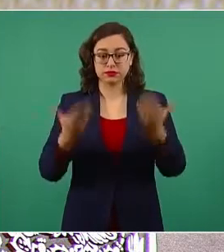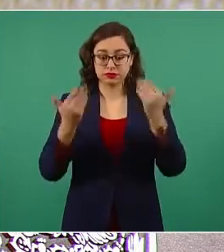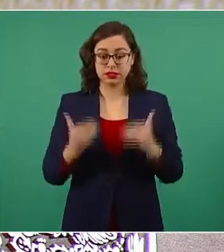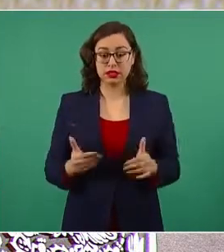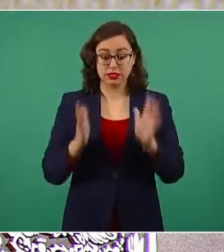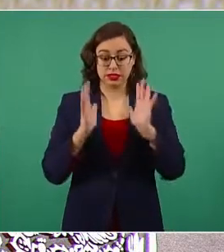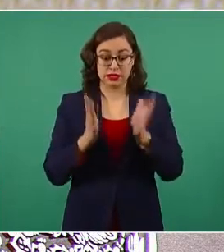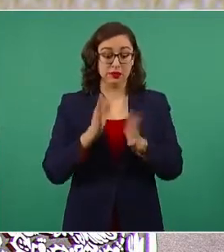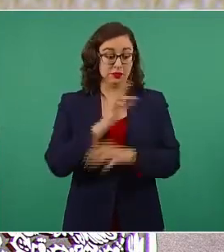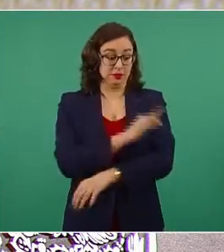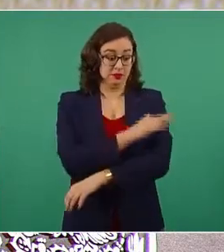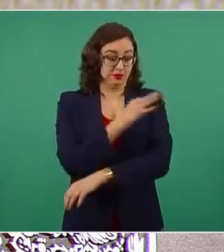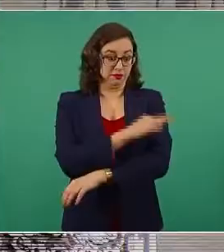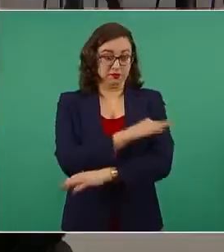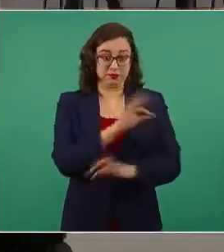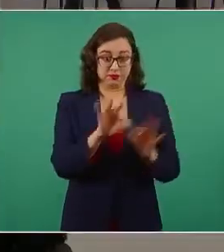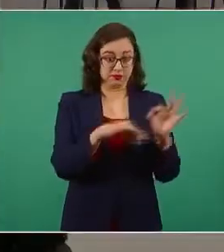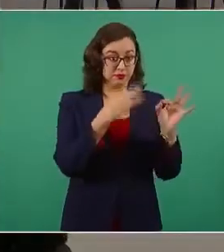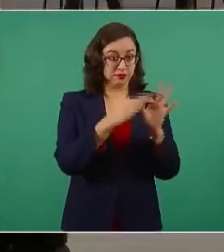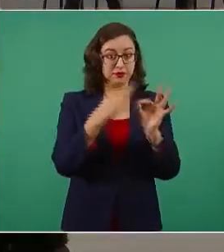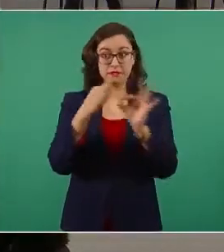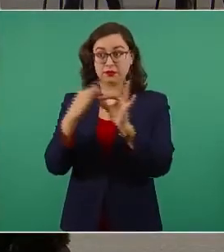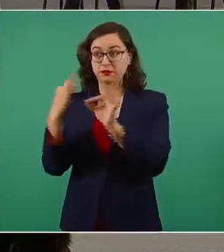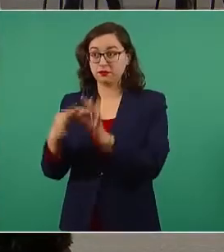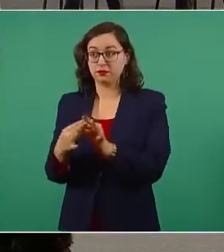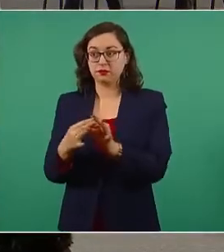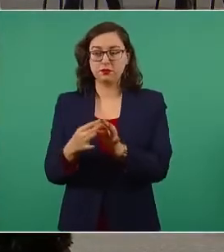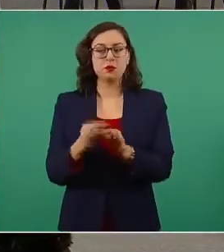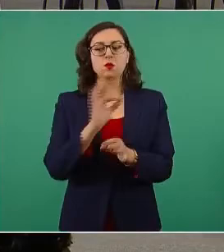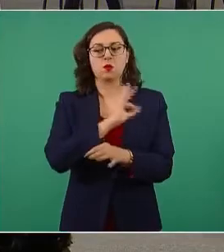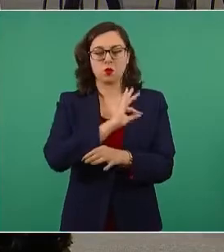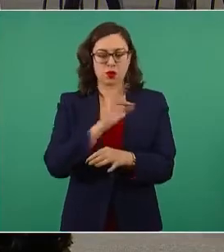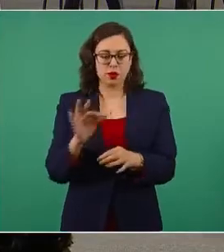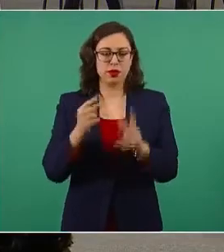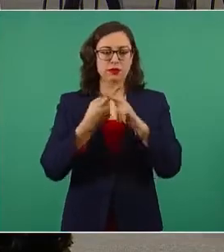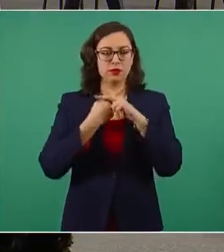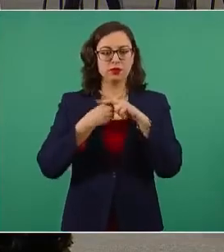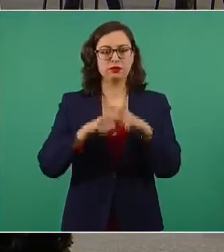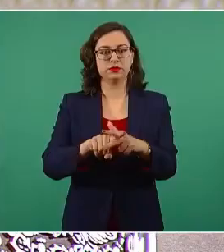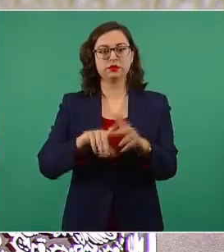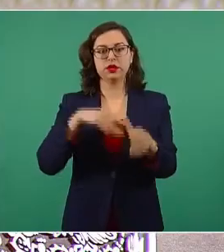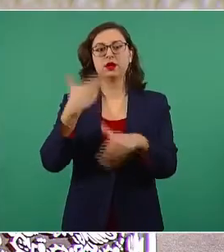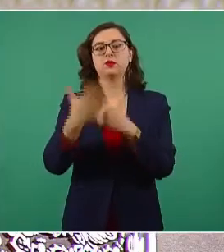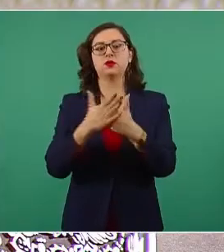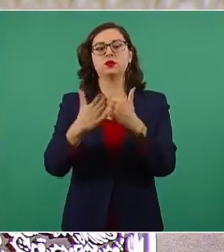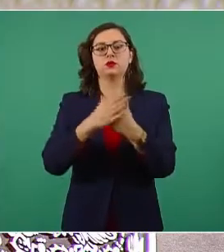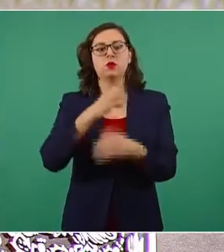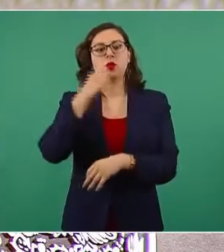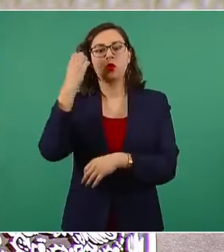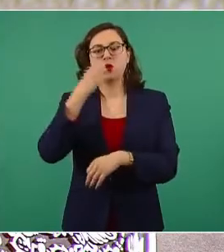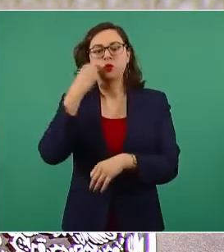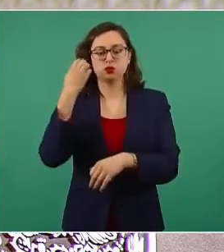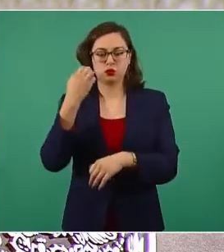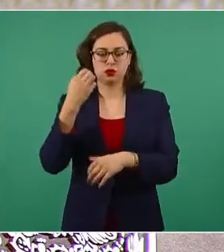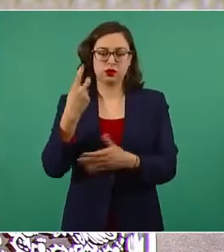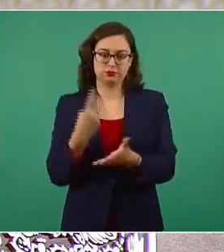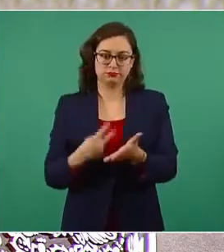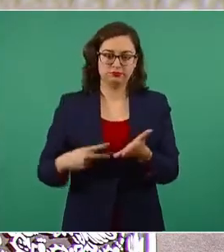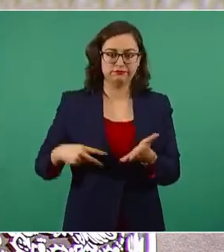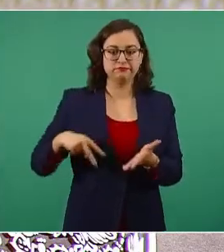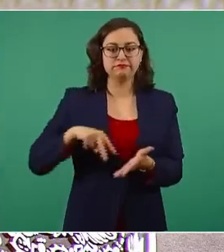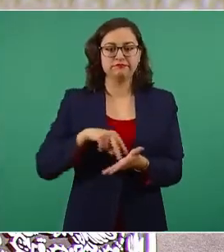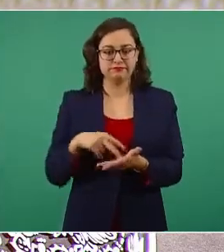vacunación, pues ya vamos a iniciar con lo que es precisamente el regreso a clases. Ahí lo que llevamos de